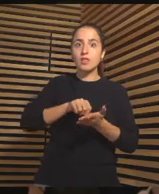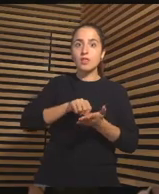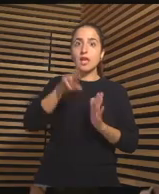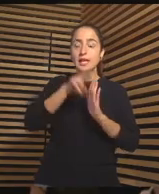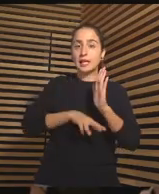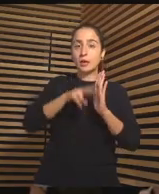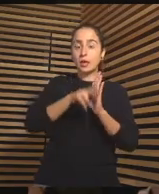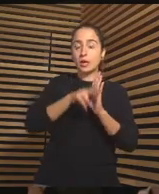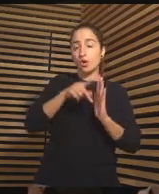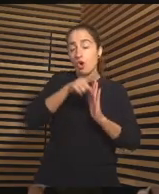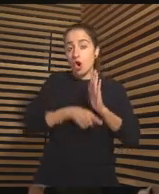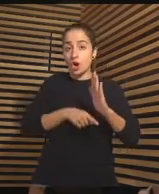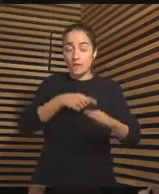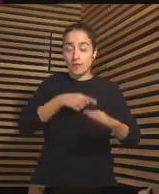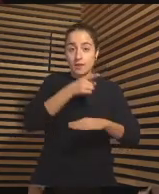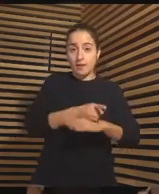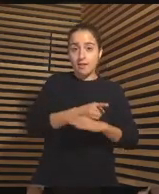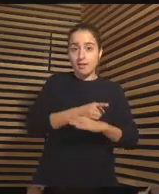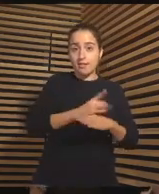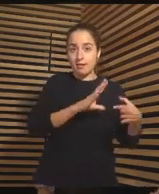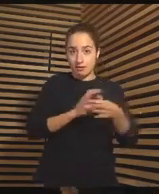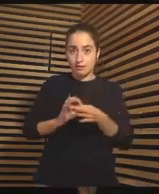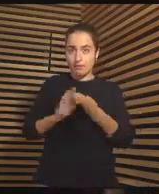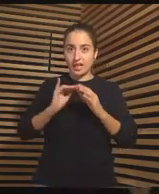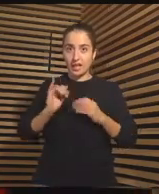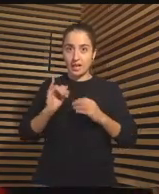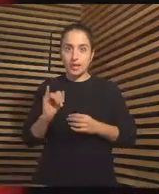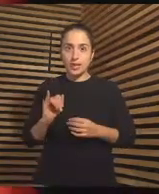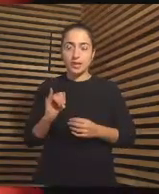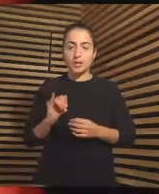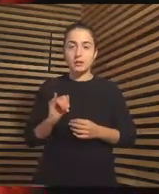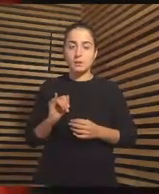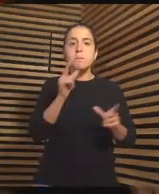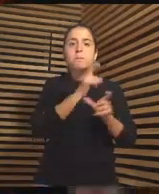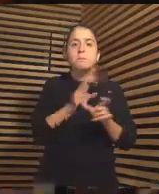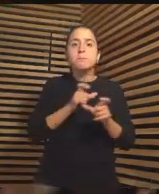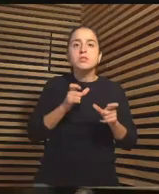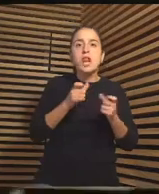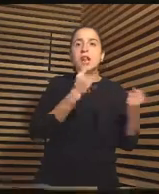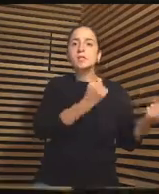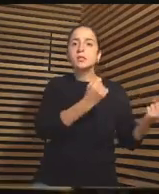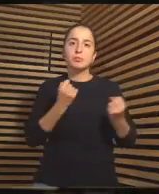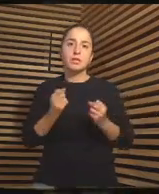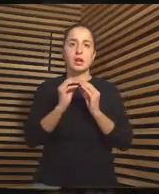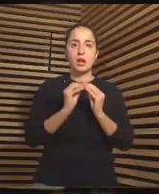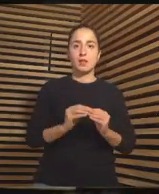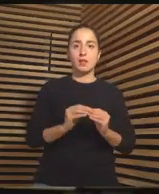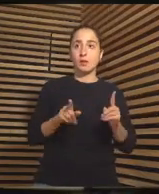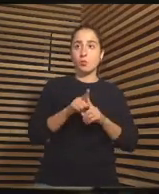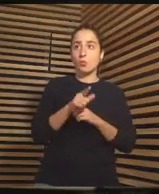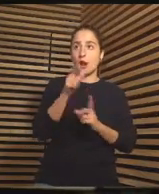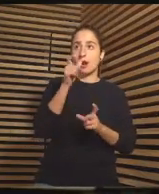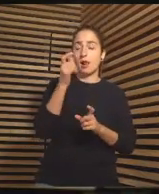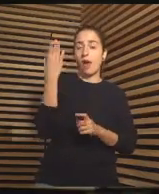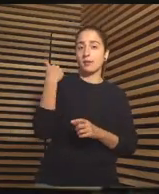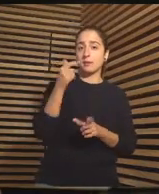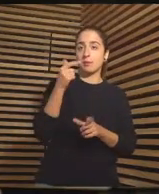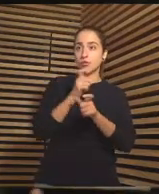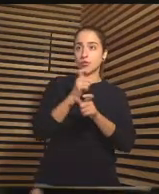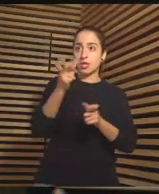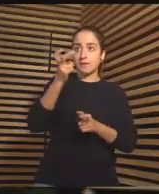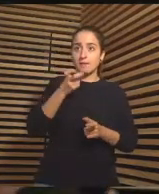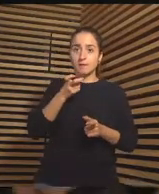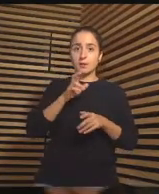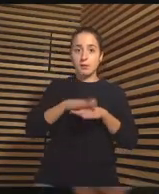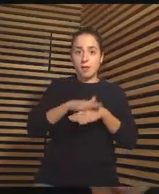ordenanza, que lo hicieron gente que es tan experta como la que vino ayer a hablarnos de ruido. No son gente